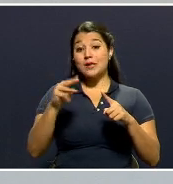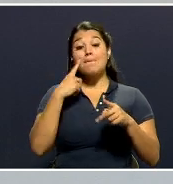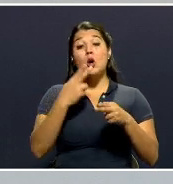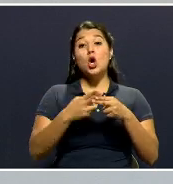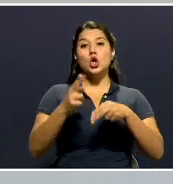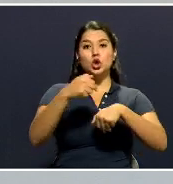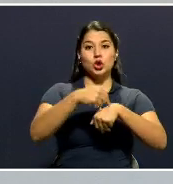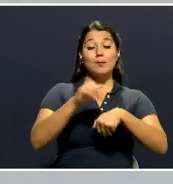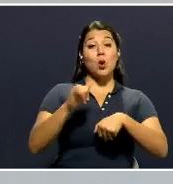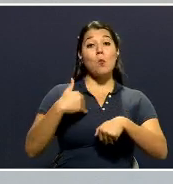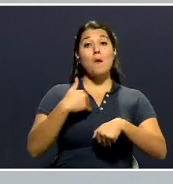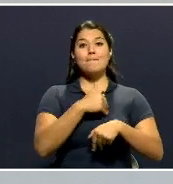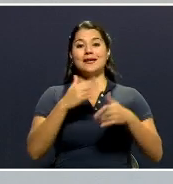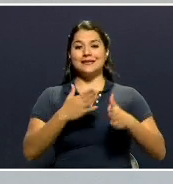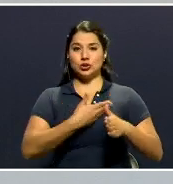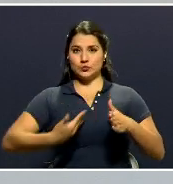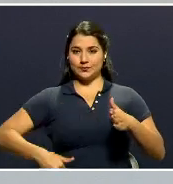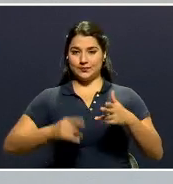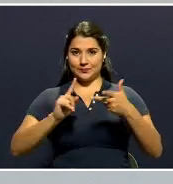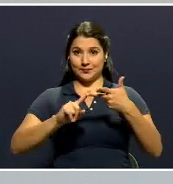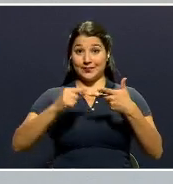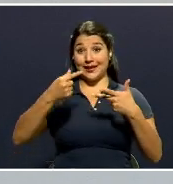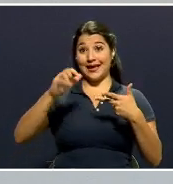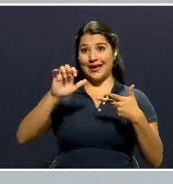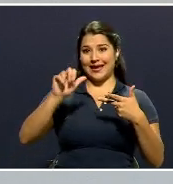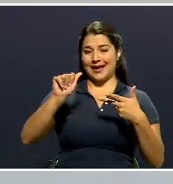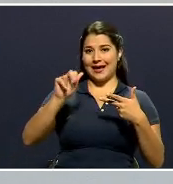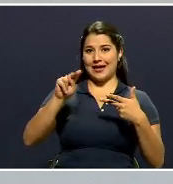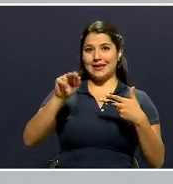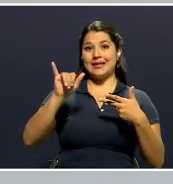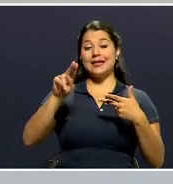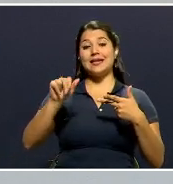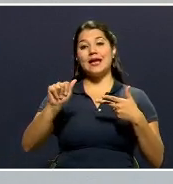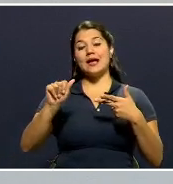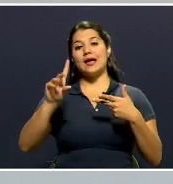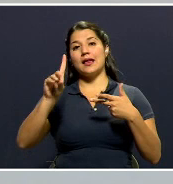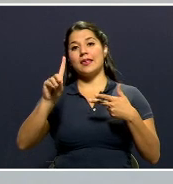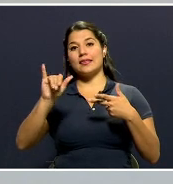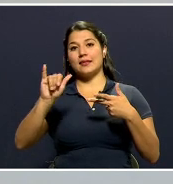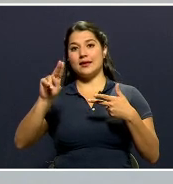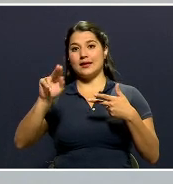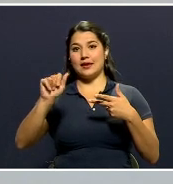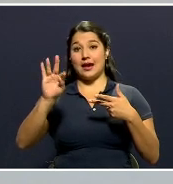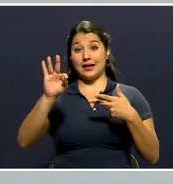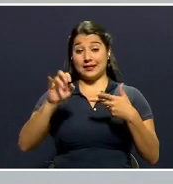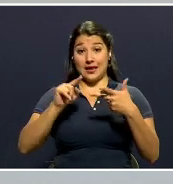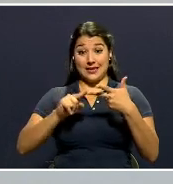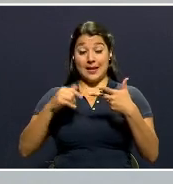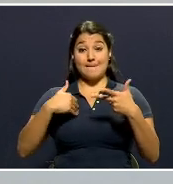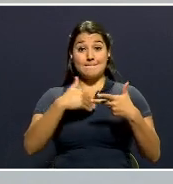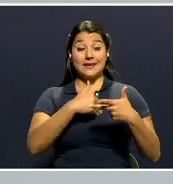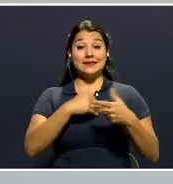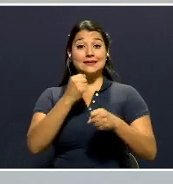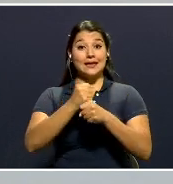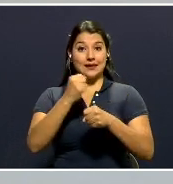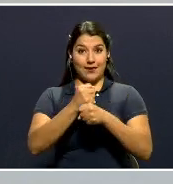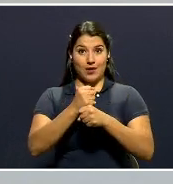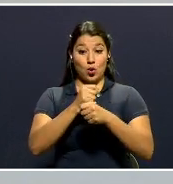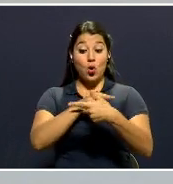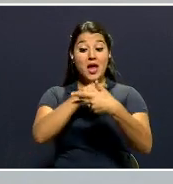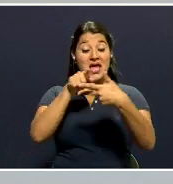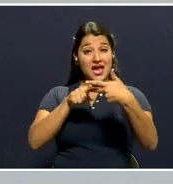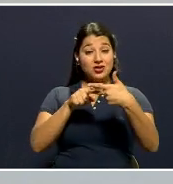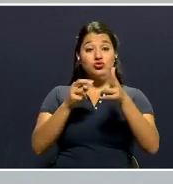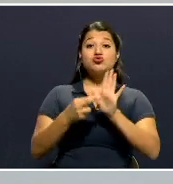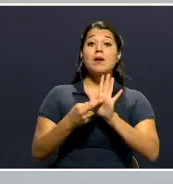y también por la ministra de Trabajo, Yanina Dinarte. Es decir, que dicho equipo quedó conformado por personas que también representan de